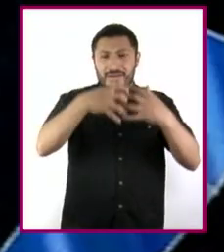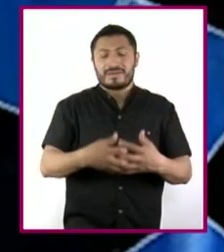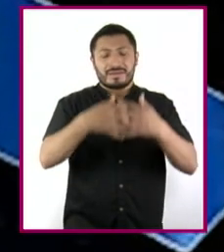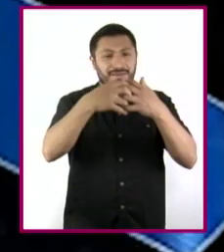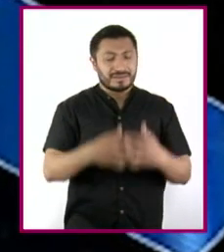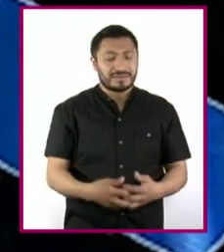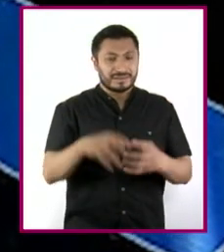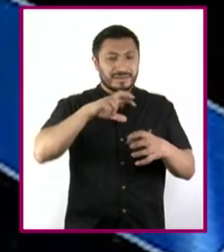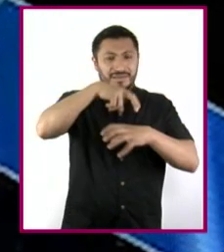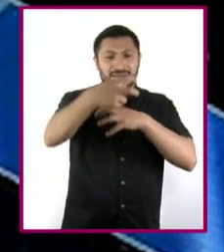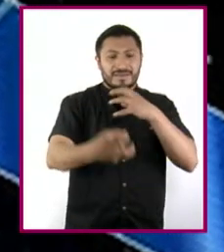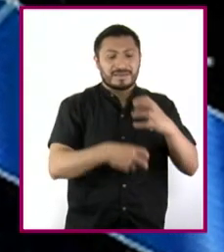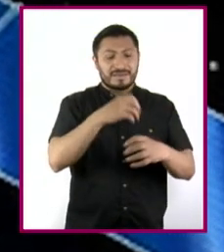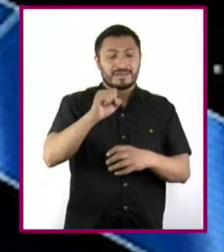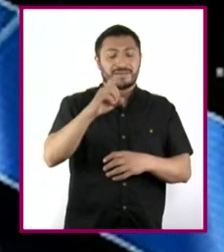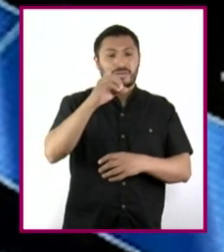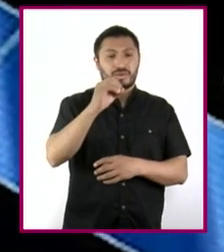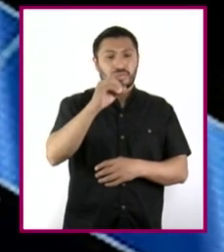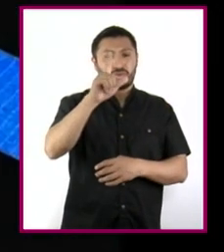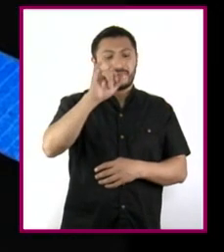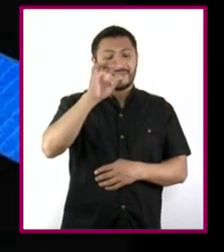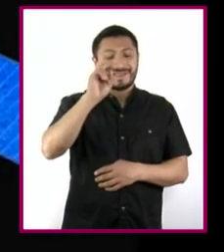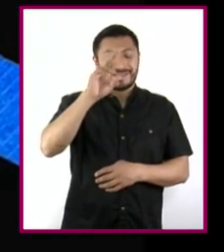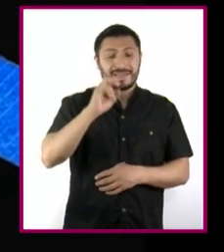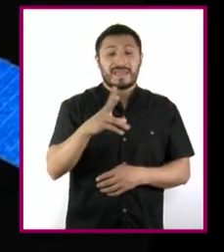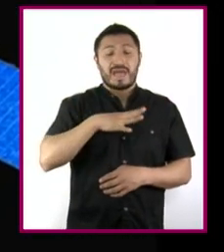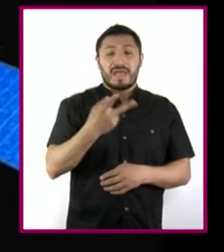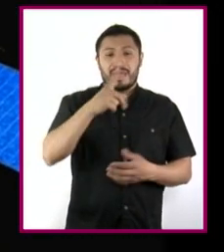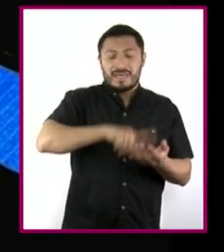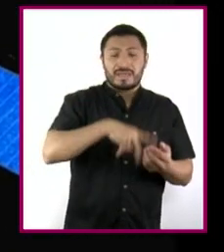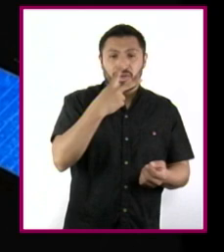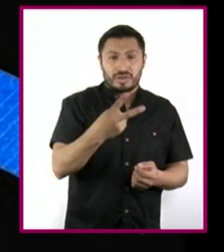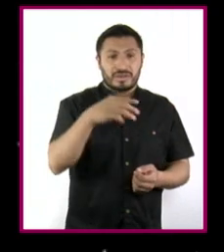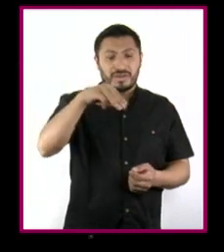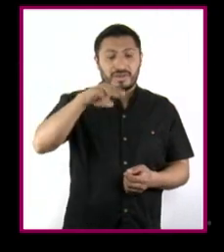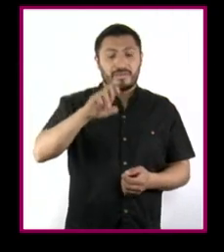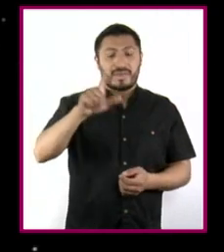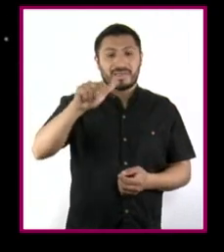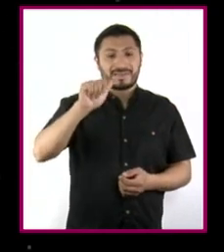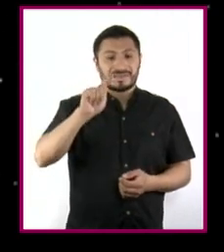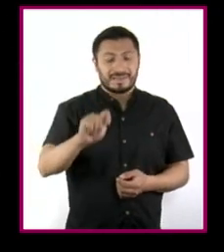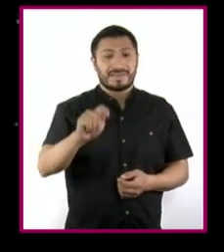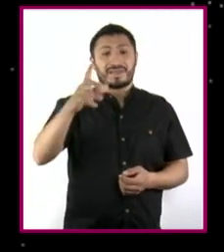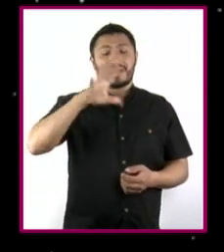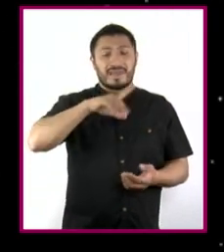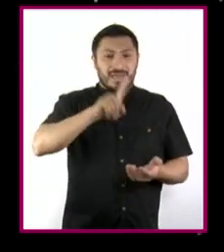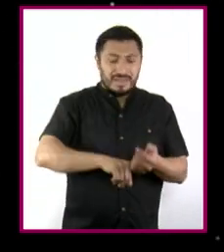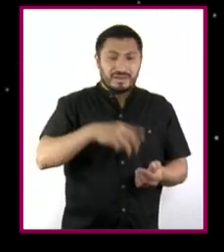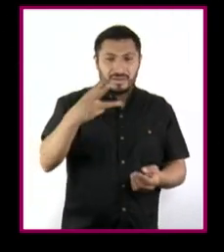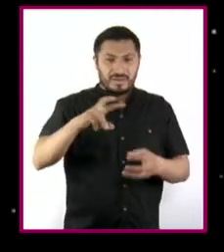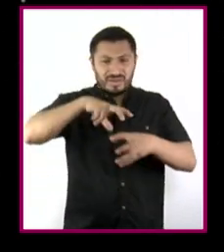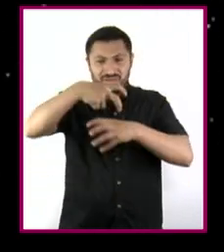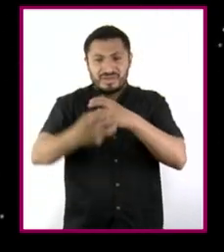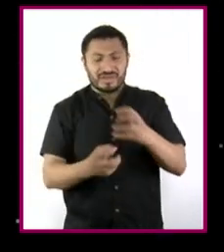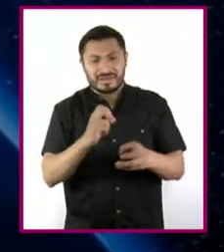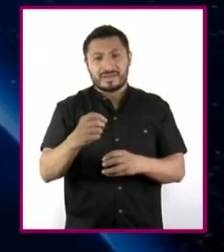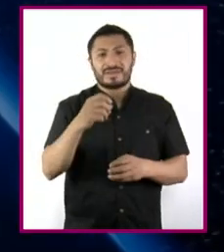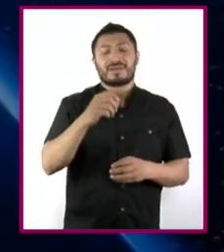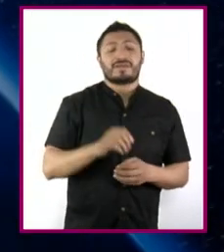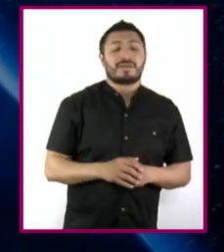satelitales Solidaridad, que constaba de dos unidades, y el MEXSAT, conformado por tres satélites